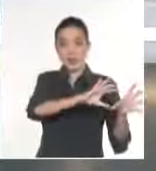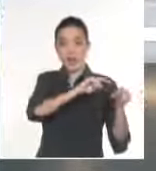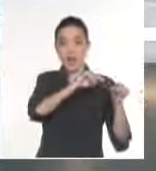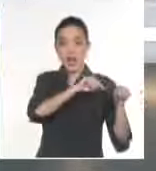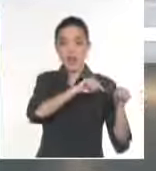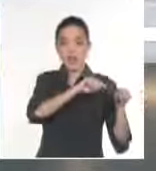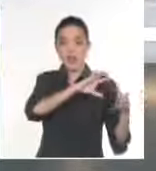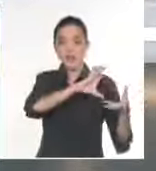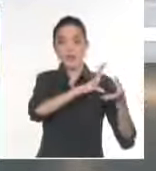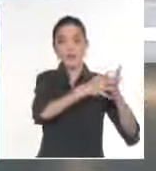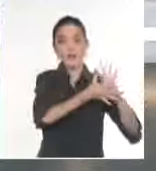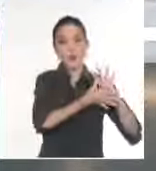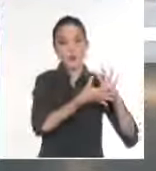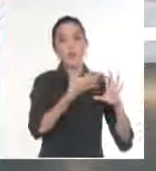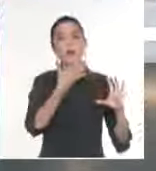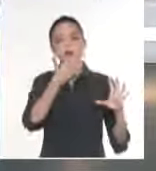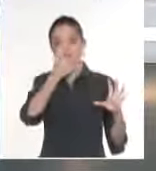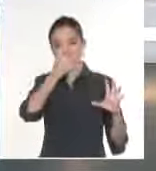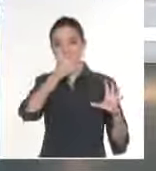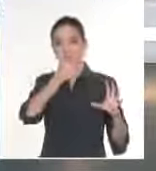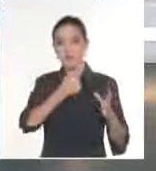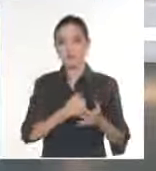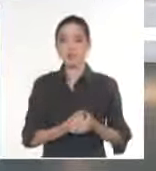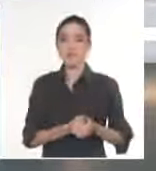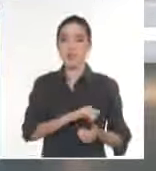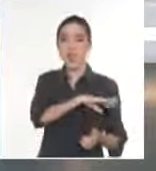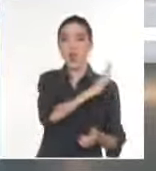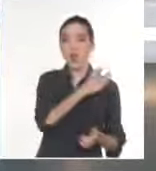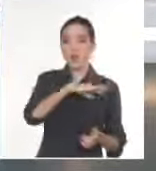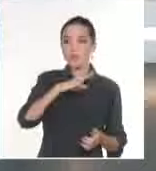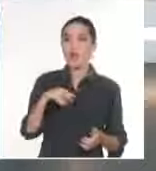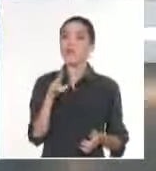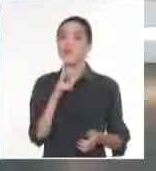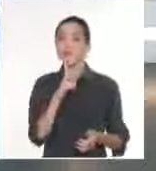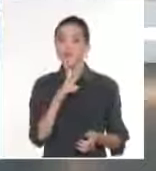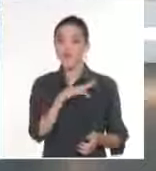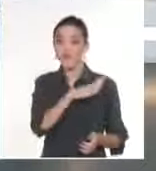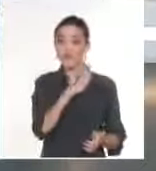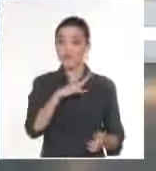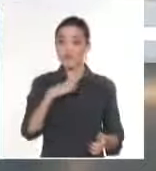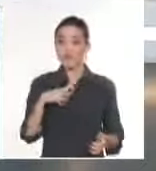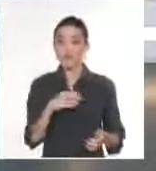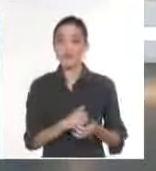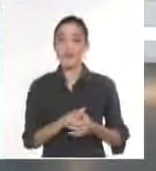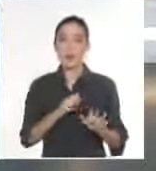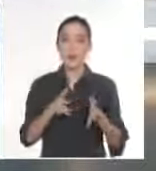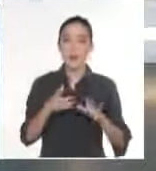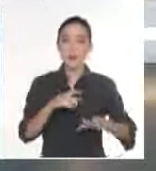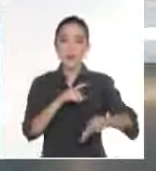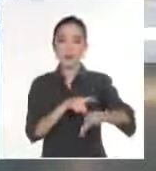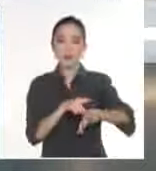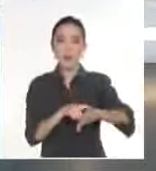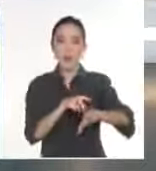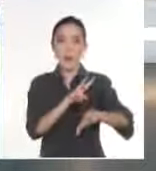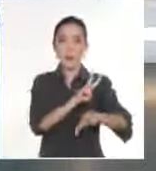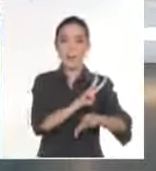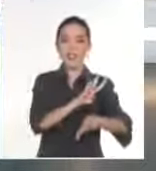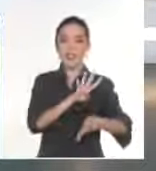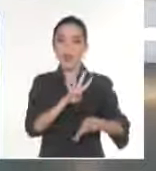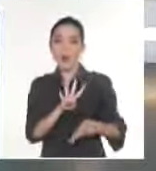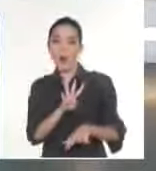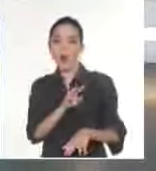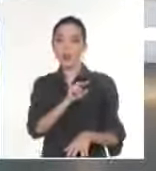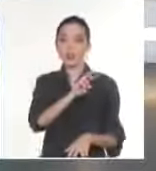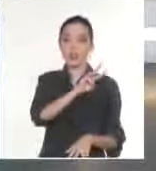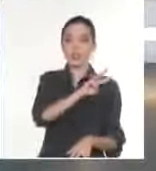desarrollo, tanto en el mar como en la atmósfera, para que pudiera convertirse en las próximas 24 a 36 horas en el quinto organismo ciclónico de